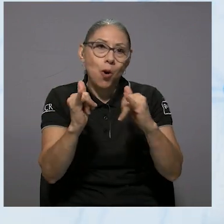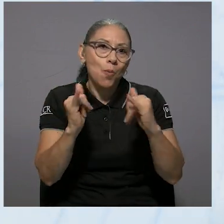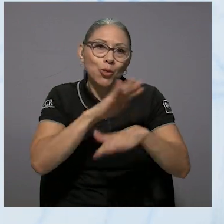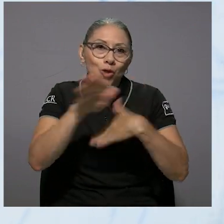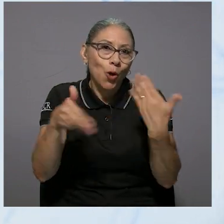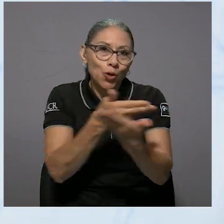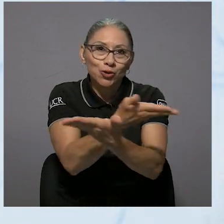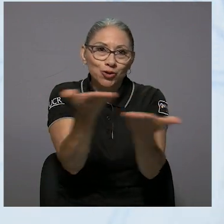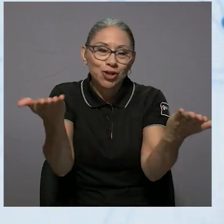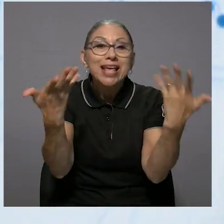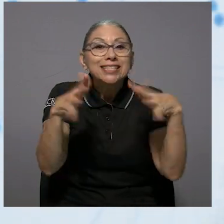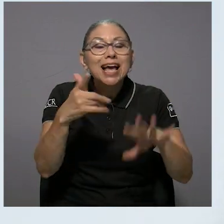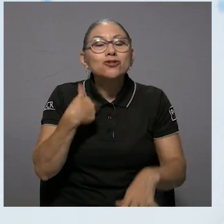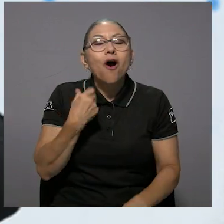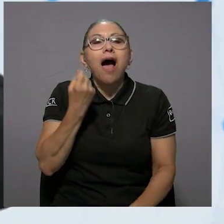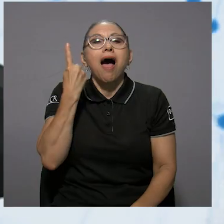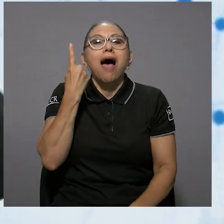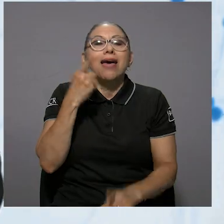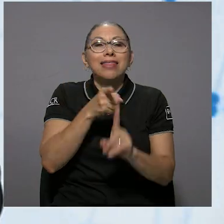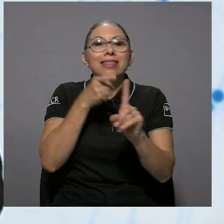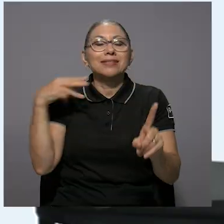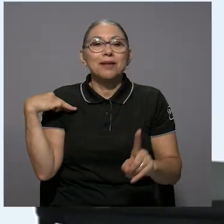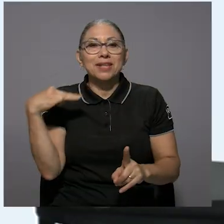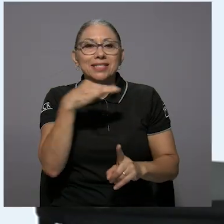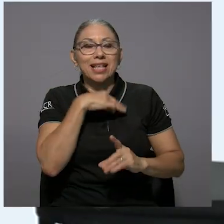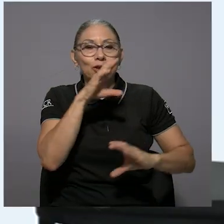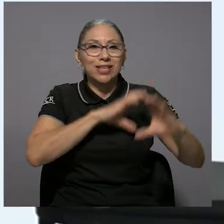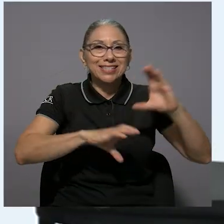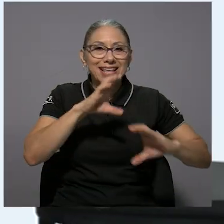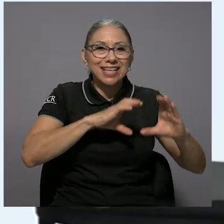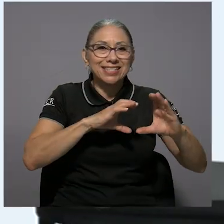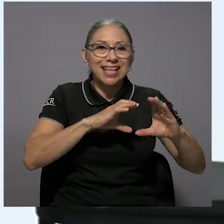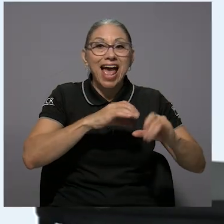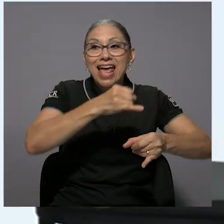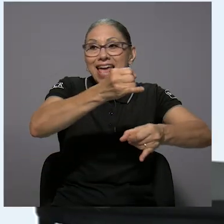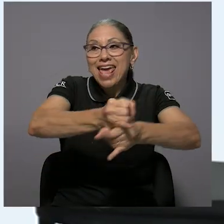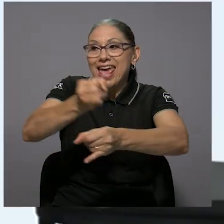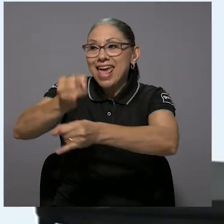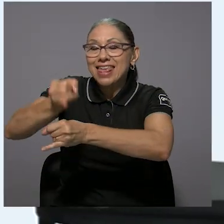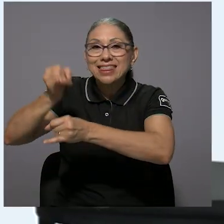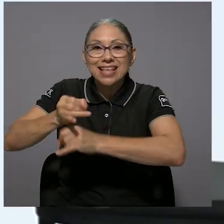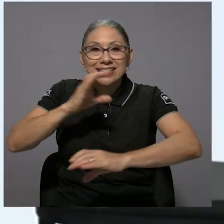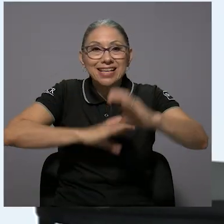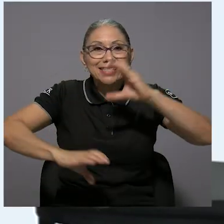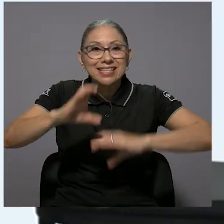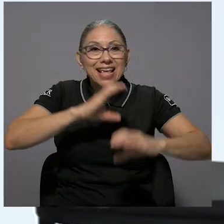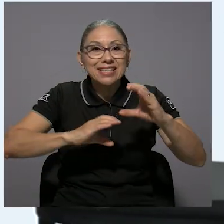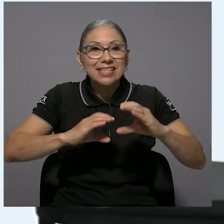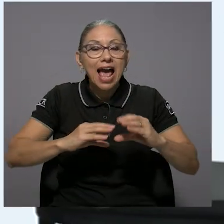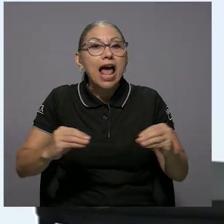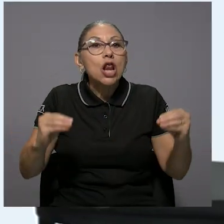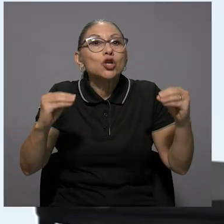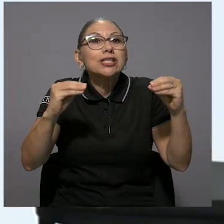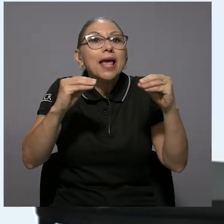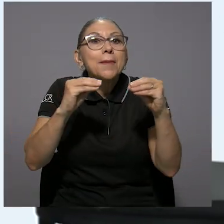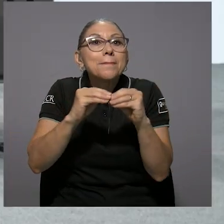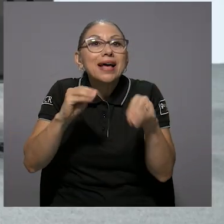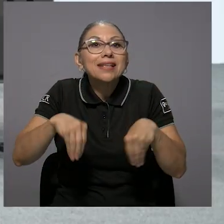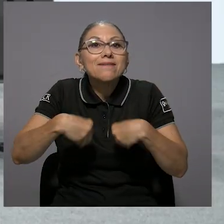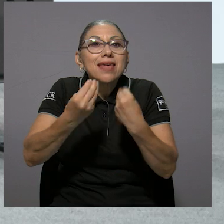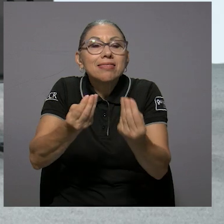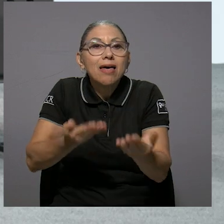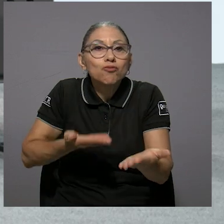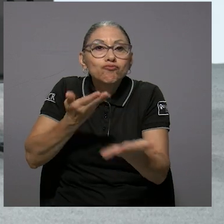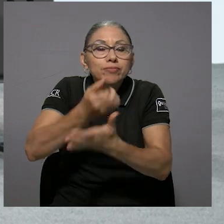esta percepción de que desde el Ministerio de Ciencia y desde los entes de ciencia, quienes más habían aportado eran